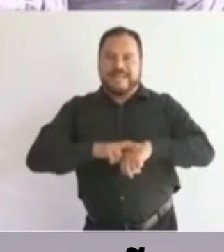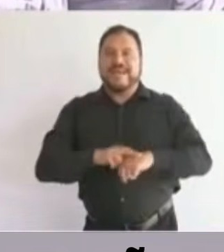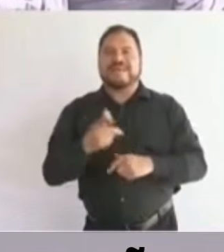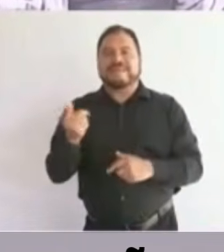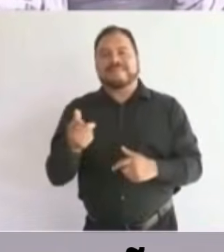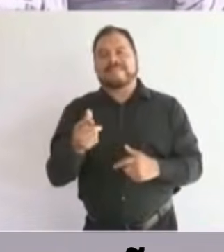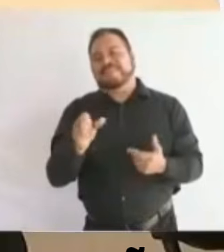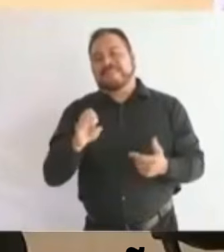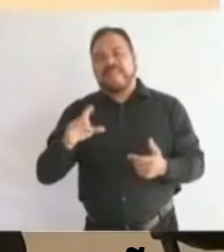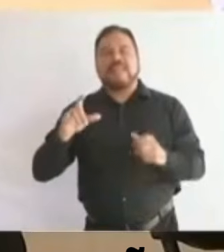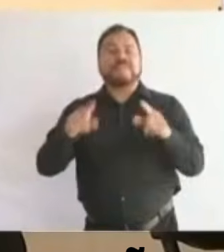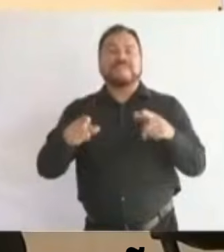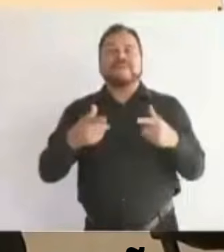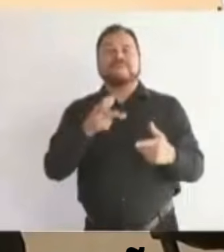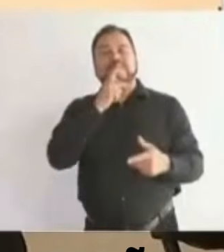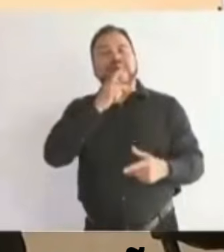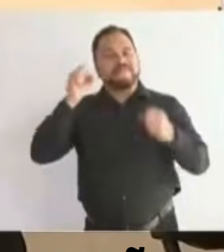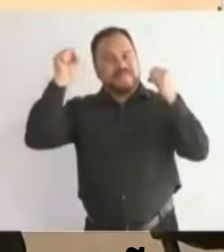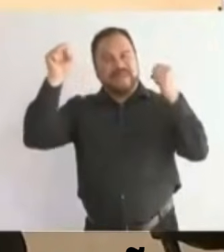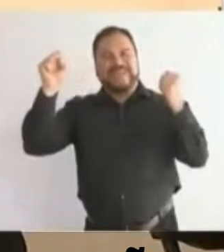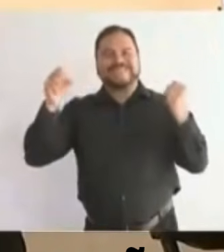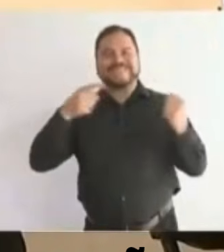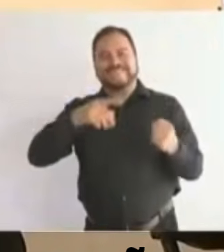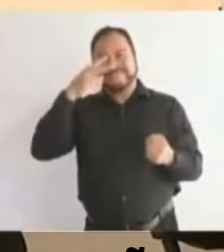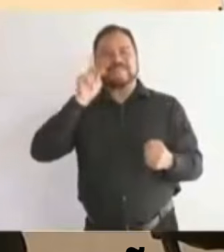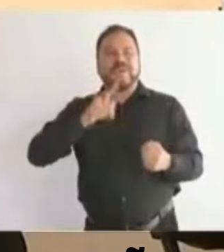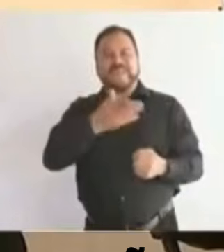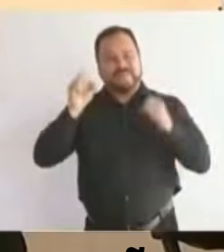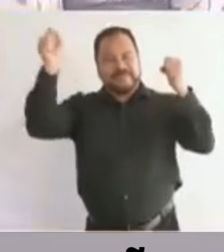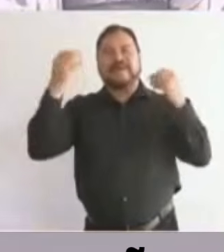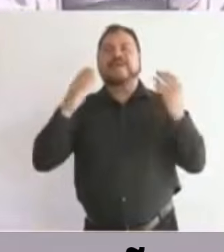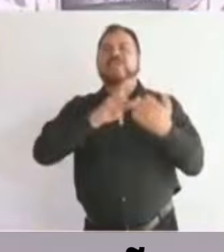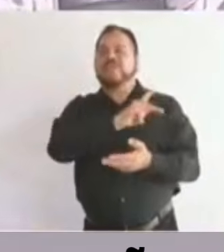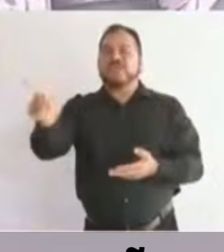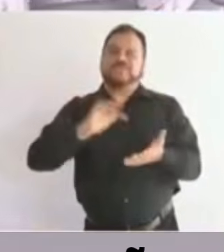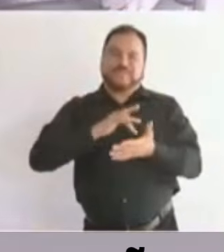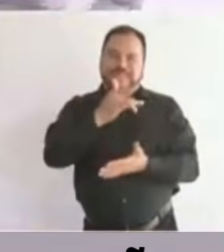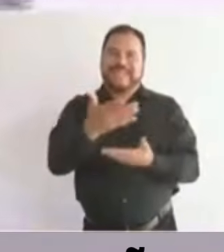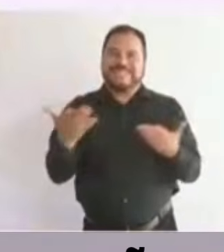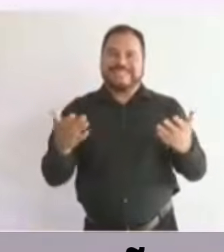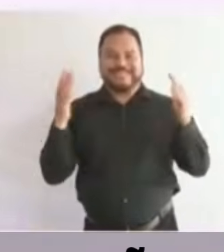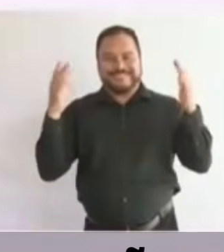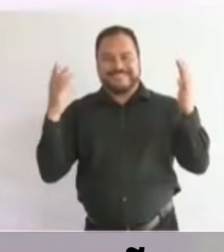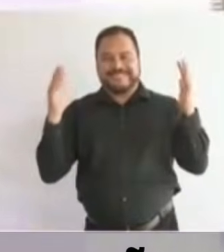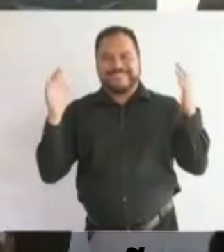de SEDATU. Que vivan los papás y que vivan las mujeres. Muchas gracias a todas y a todos.